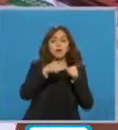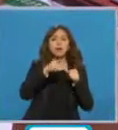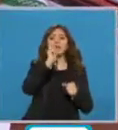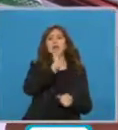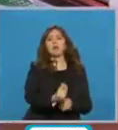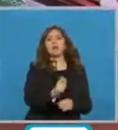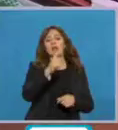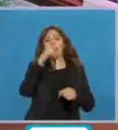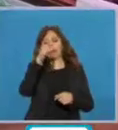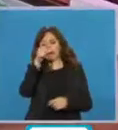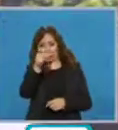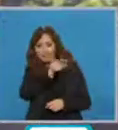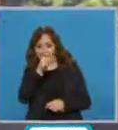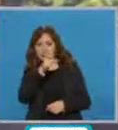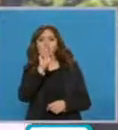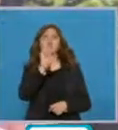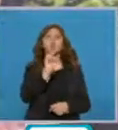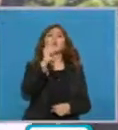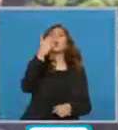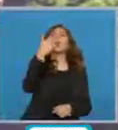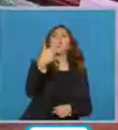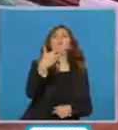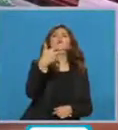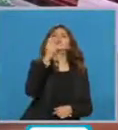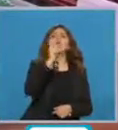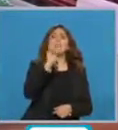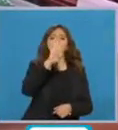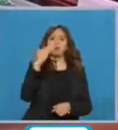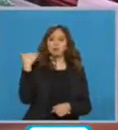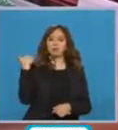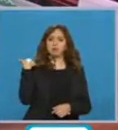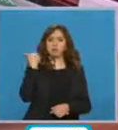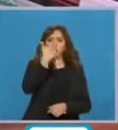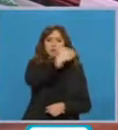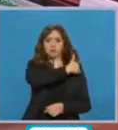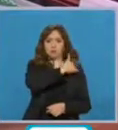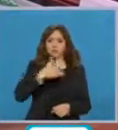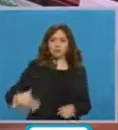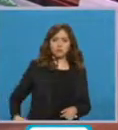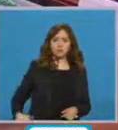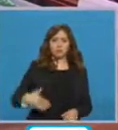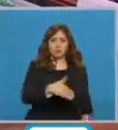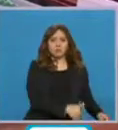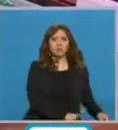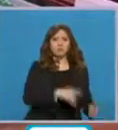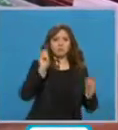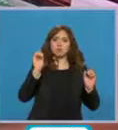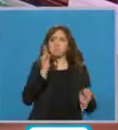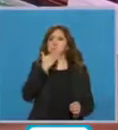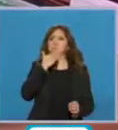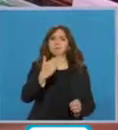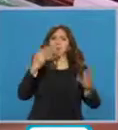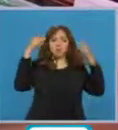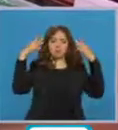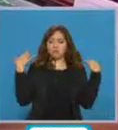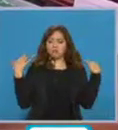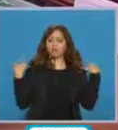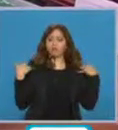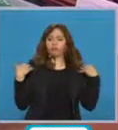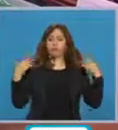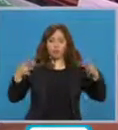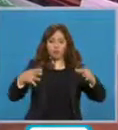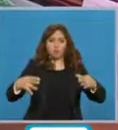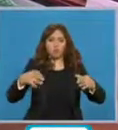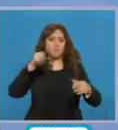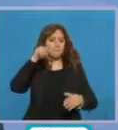que son cuerpos que tienen estas dos partes equilibradas y tienen una cintura marcada. O sea, un buen cuerpo. El cuerpo 8, digamos que es un 90, cuerpazo.